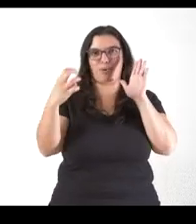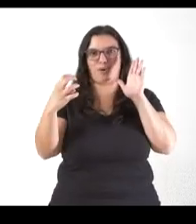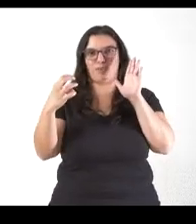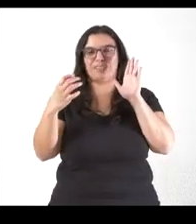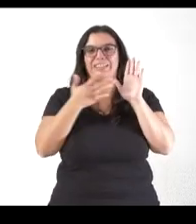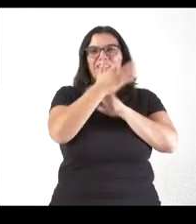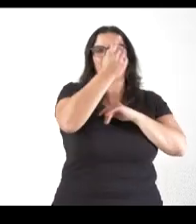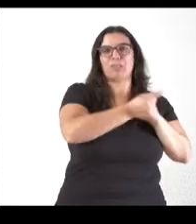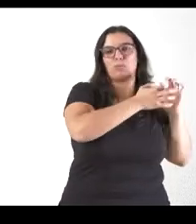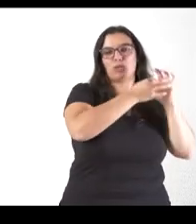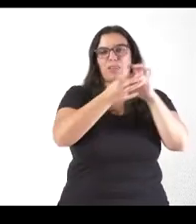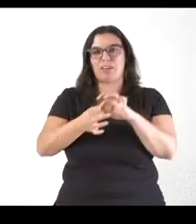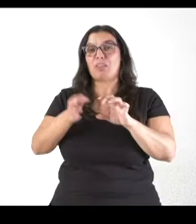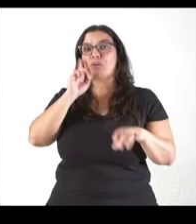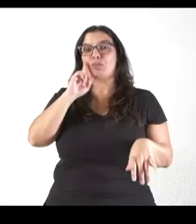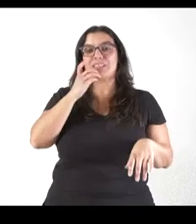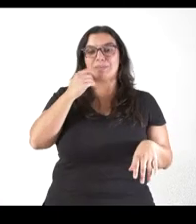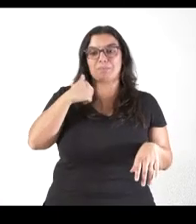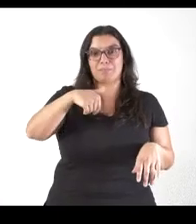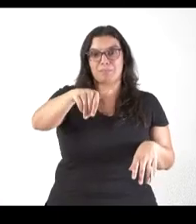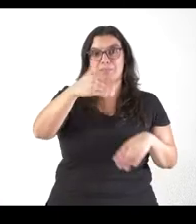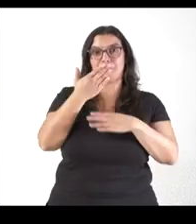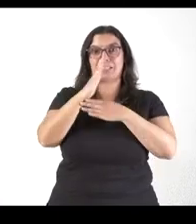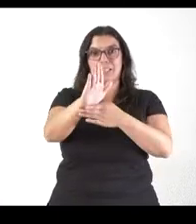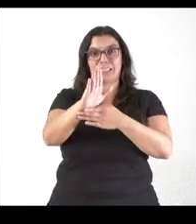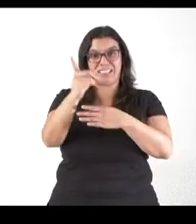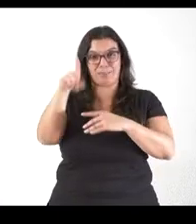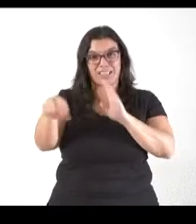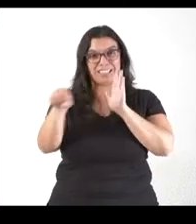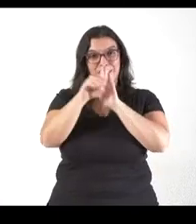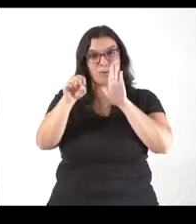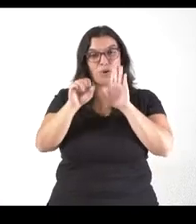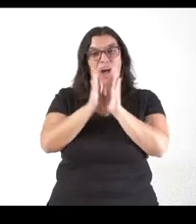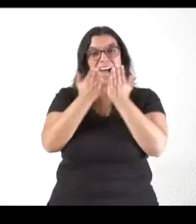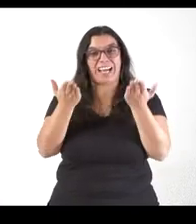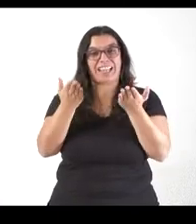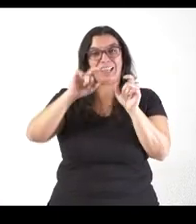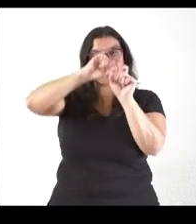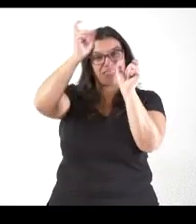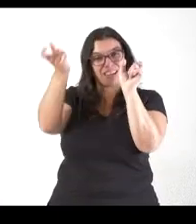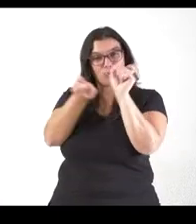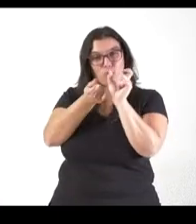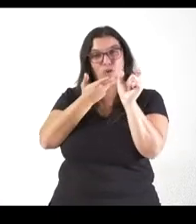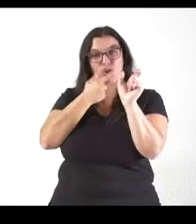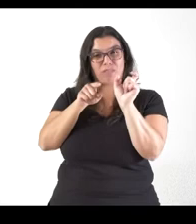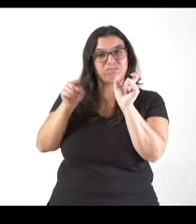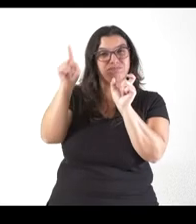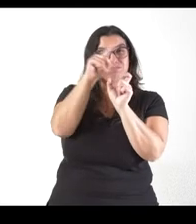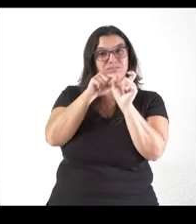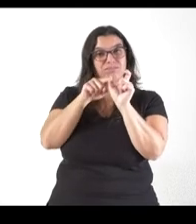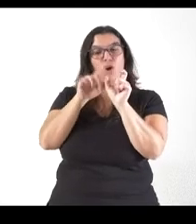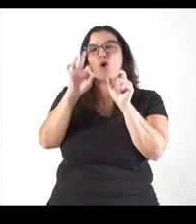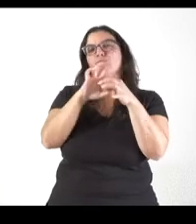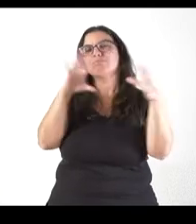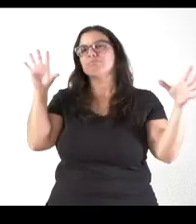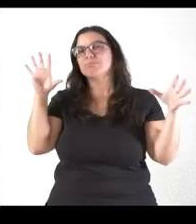no sé si eso va a ser así en estos o si o si se va a prescindir de esa de esa vinculación con la agenda